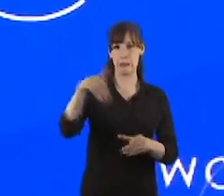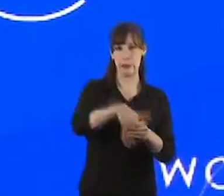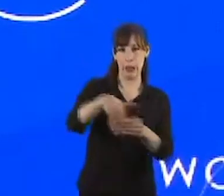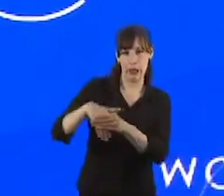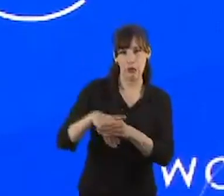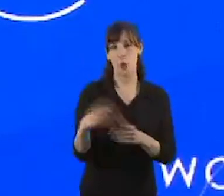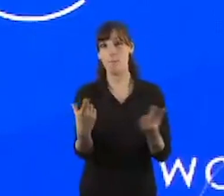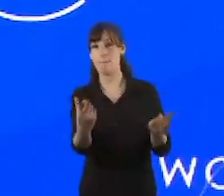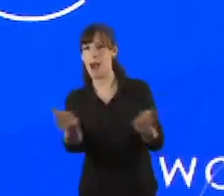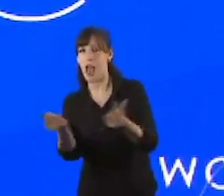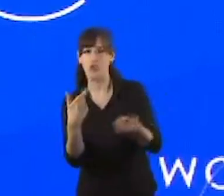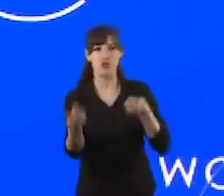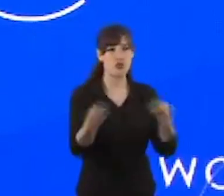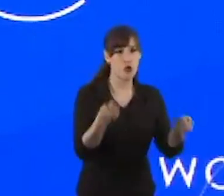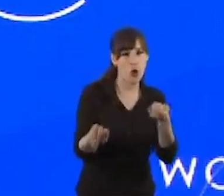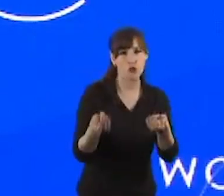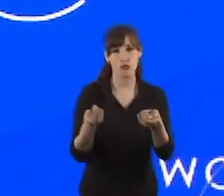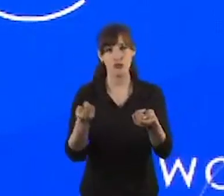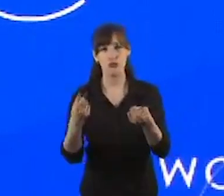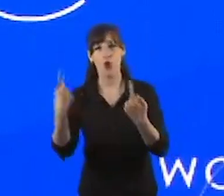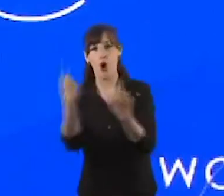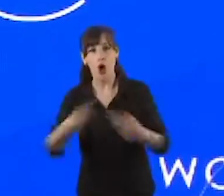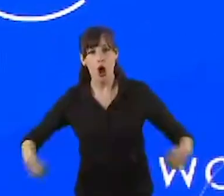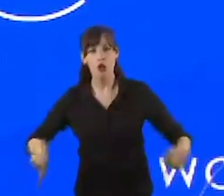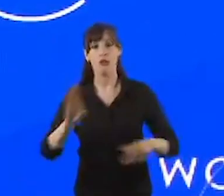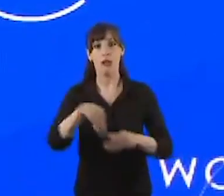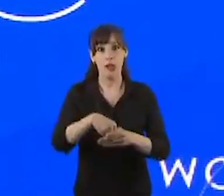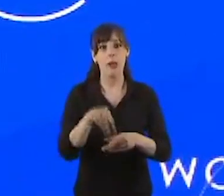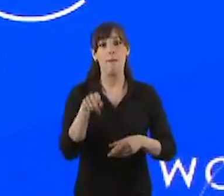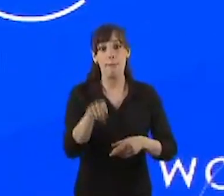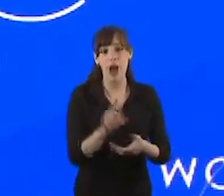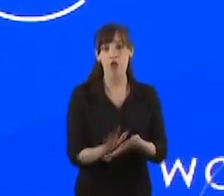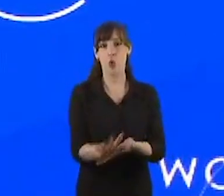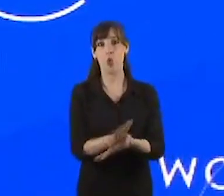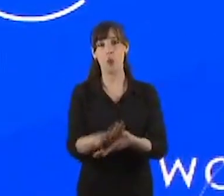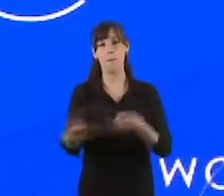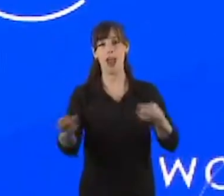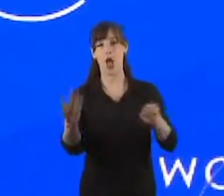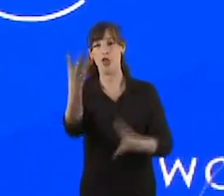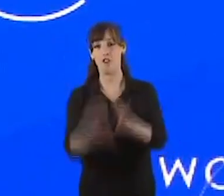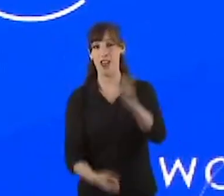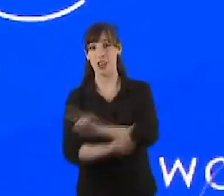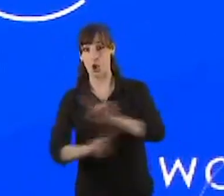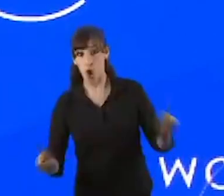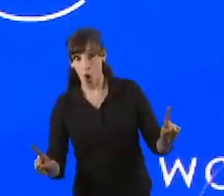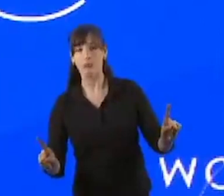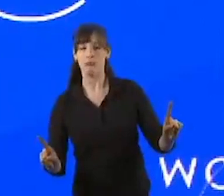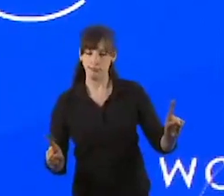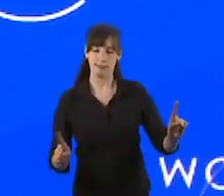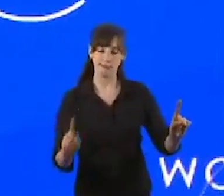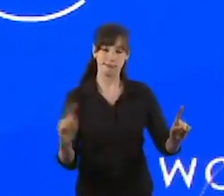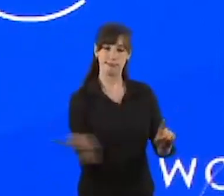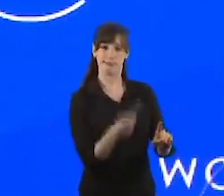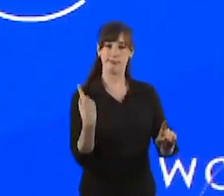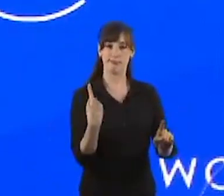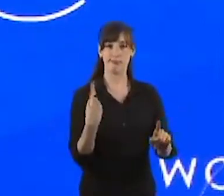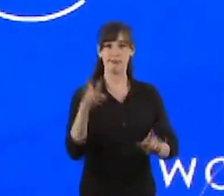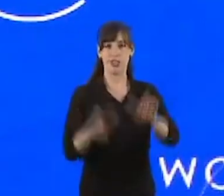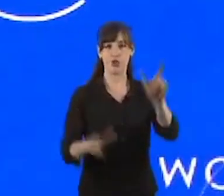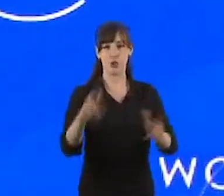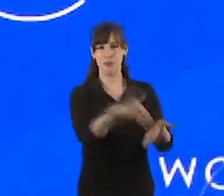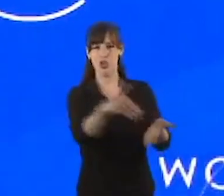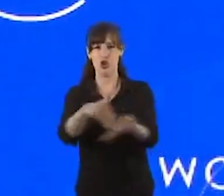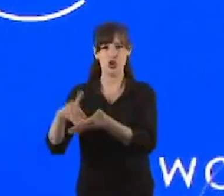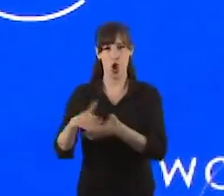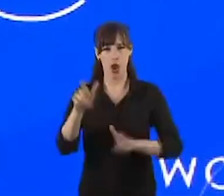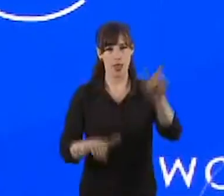precios y las regulaciones para corregir los supuestos fallos de mercado pueden controlar los destinos de millones de seres humanos.